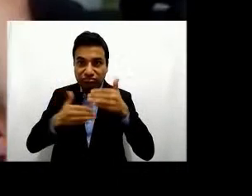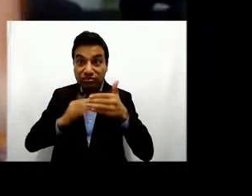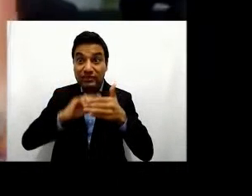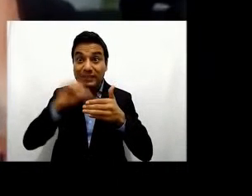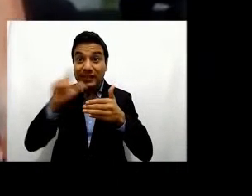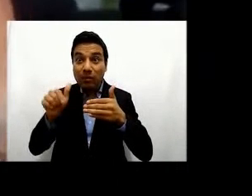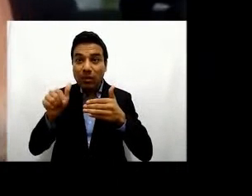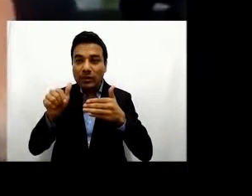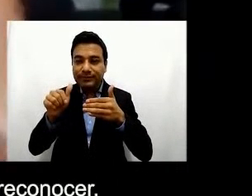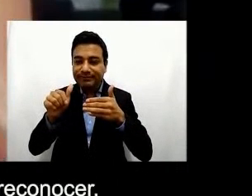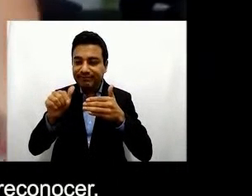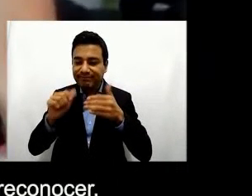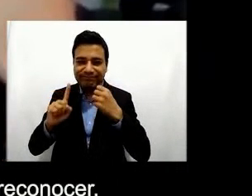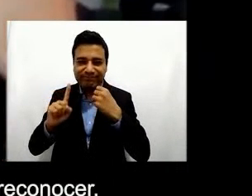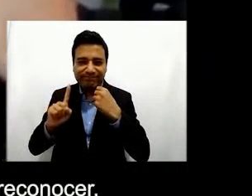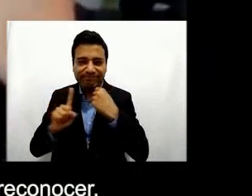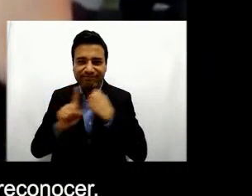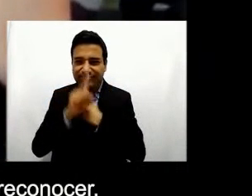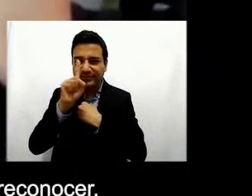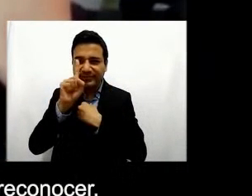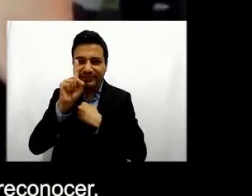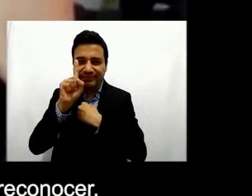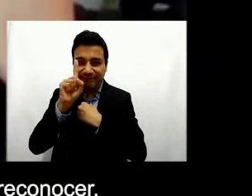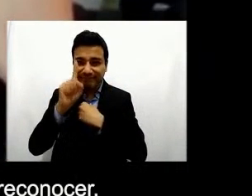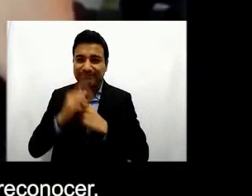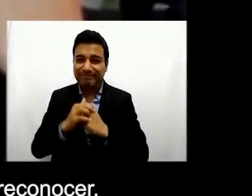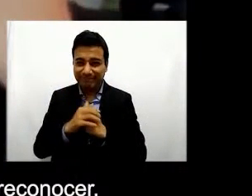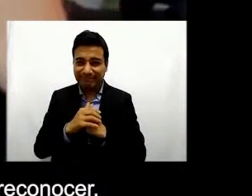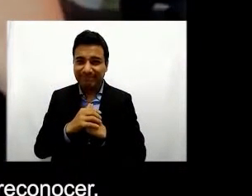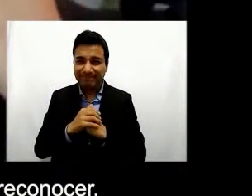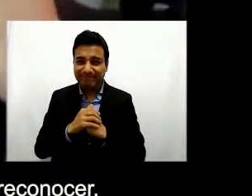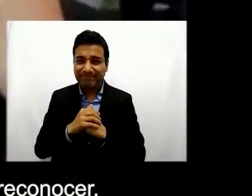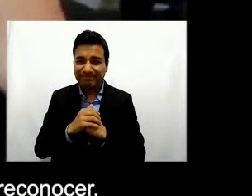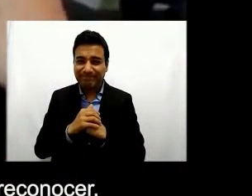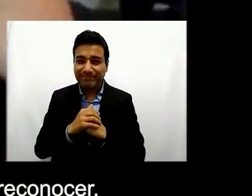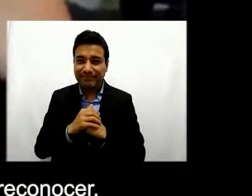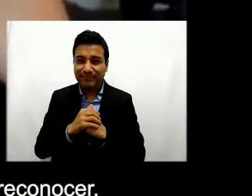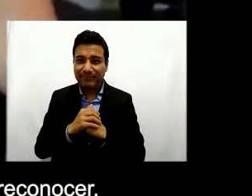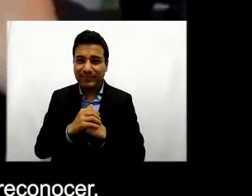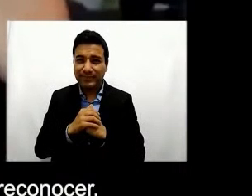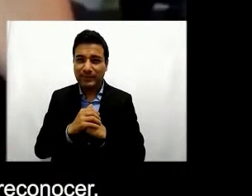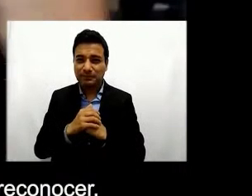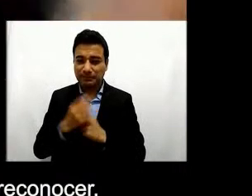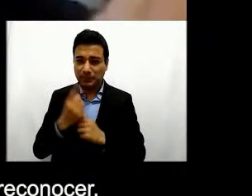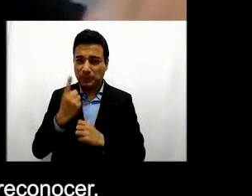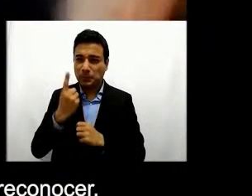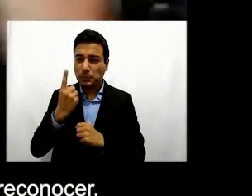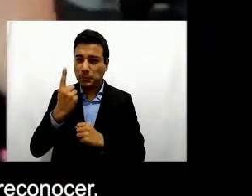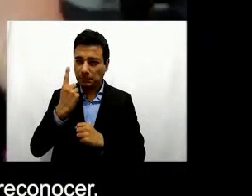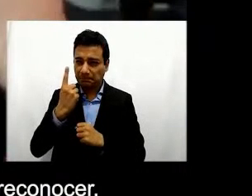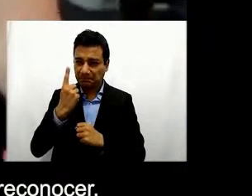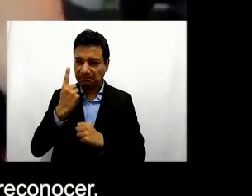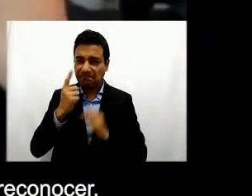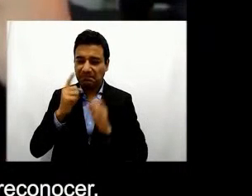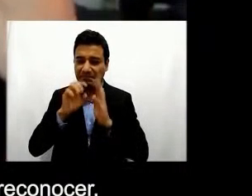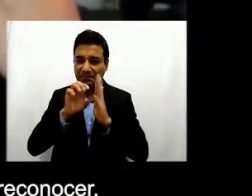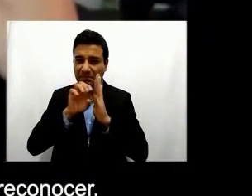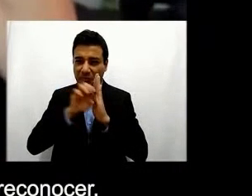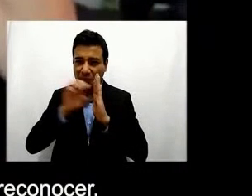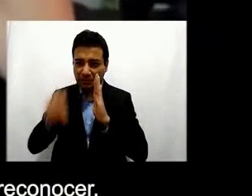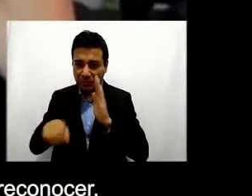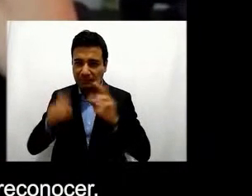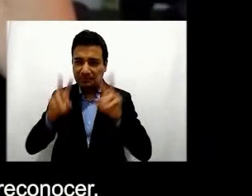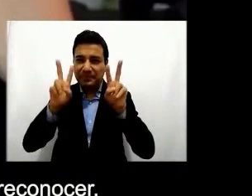¿no? Particularmente me parece que fue muy importante reconocer, por ejemplo, en materia de